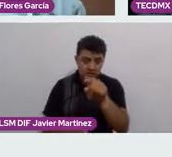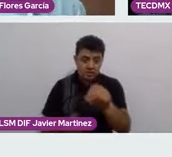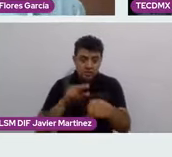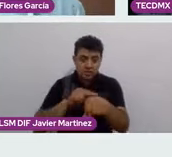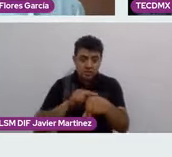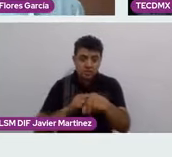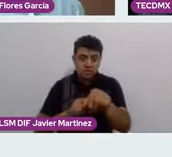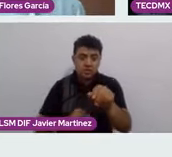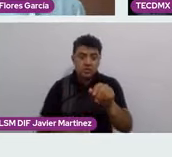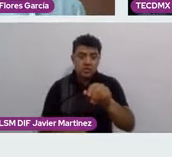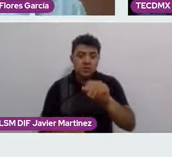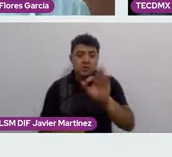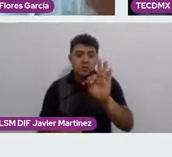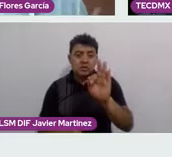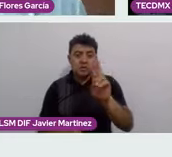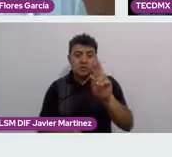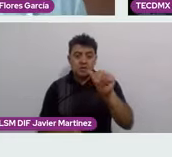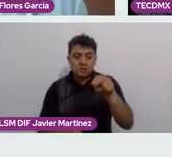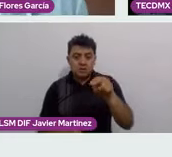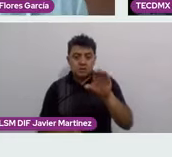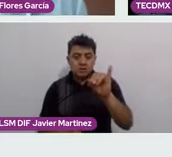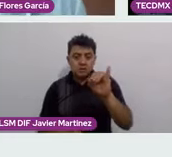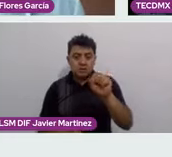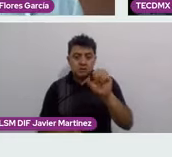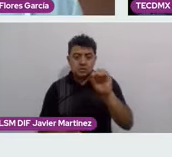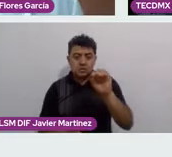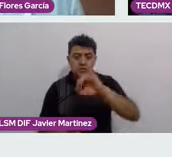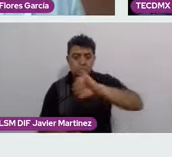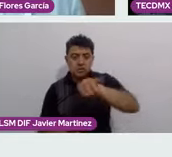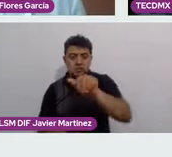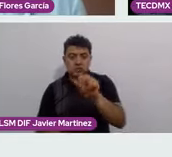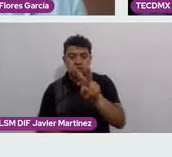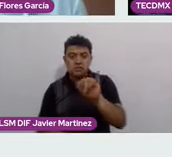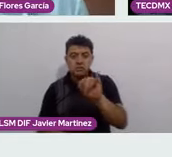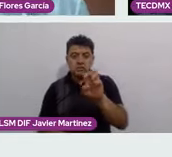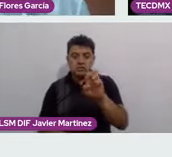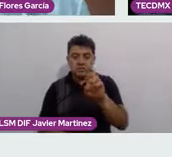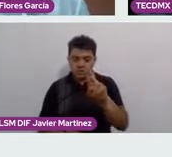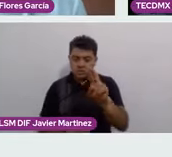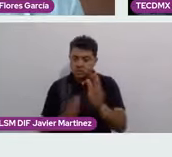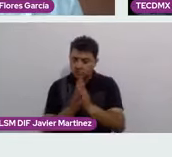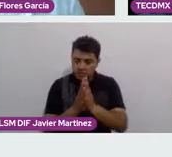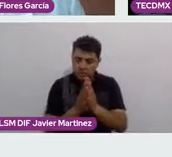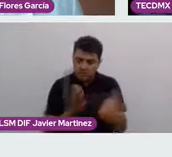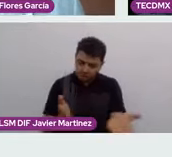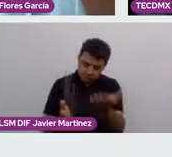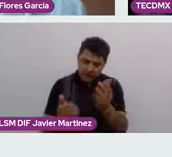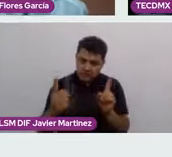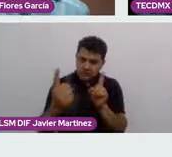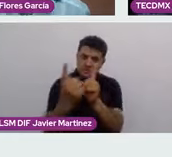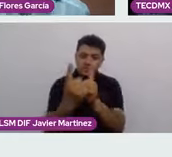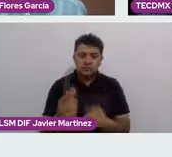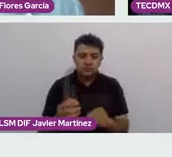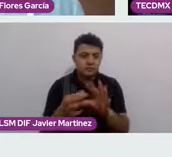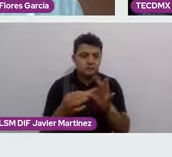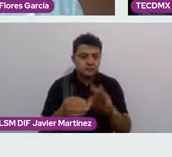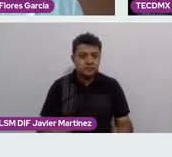¿Qué tan recomendable es, doctor, o qué tanta eficacia tienen los dispositivos en personas que padecen